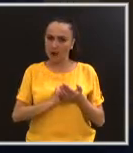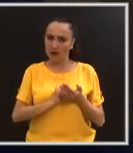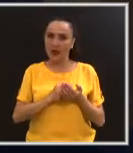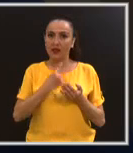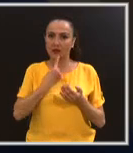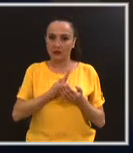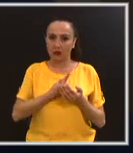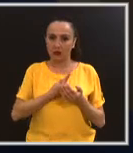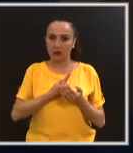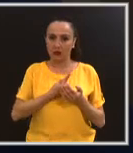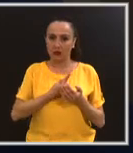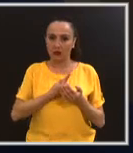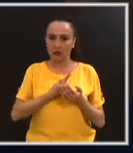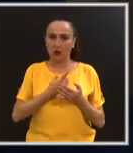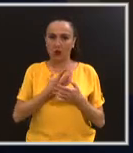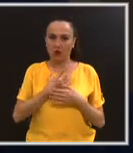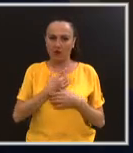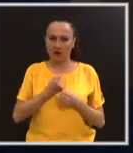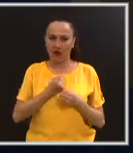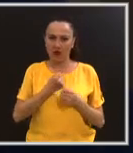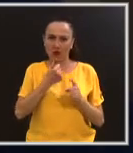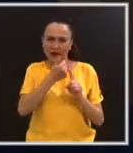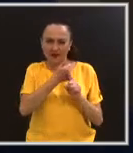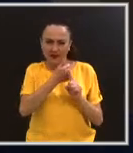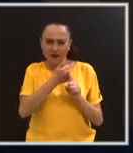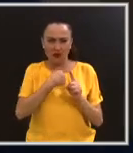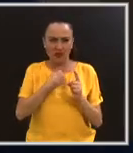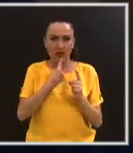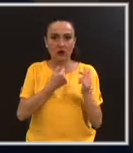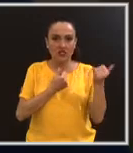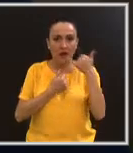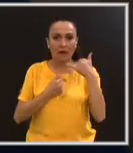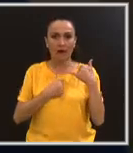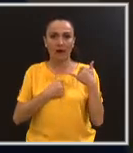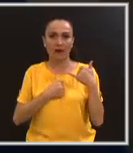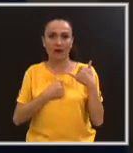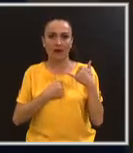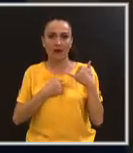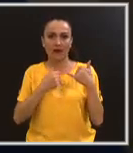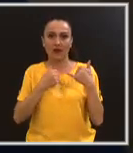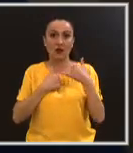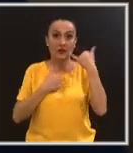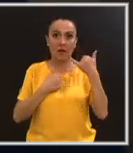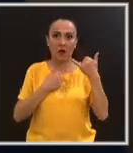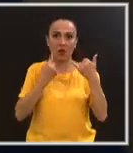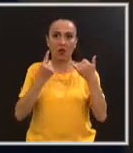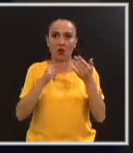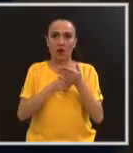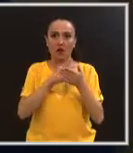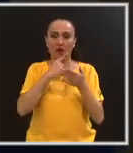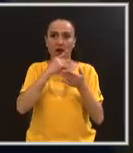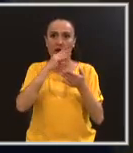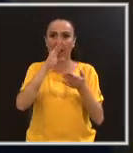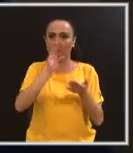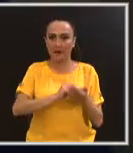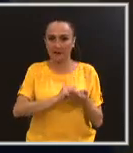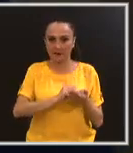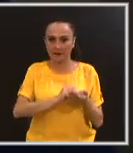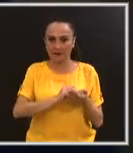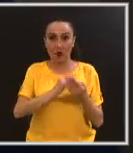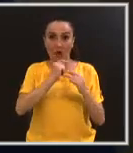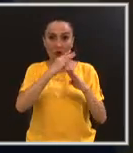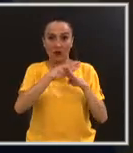digo o sea confiando de que sea ella le digo Llámeme o llamo inmediatamente al número y está